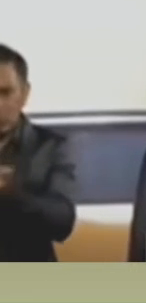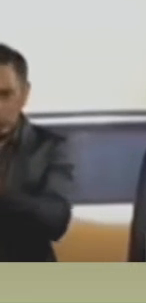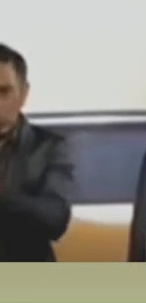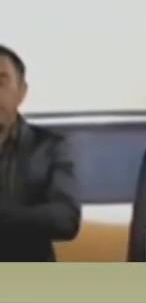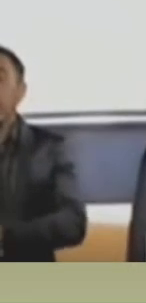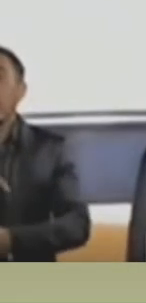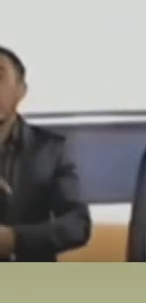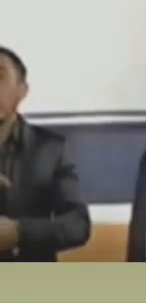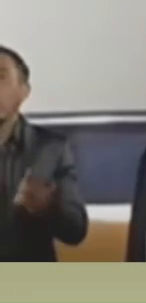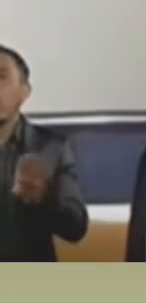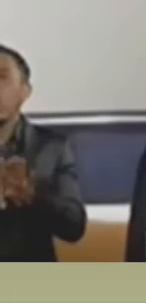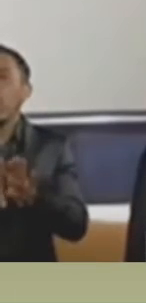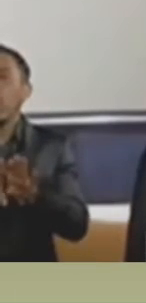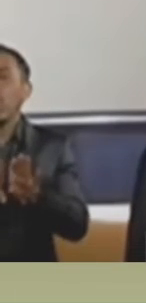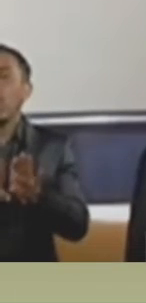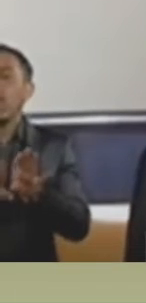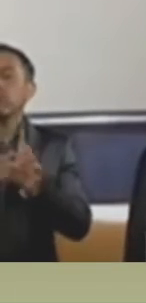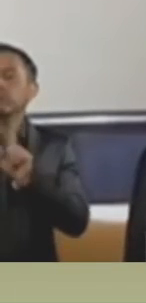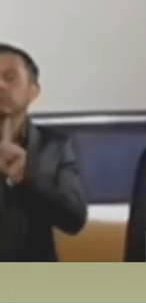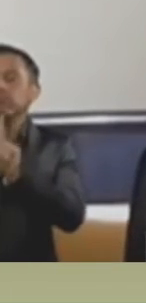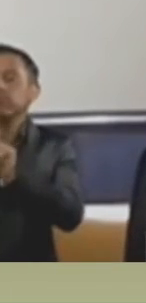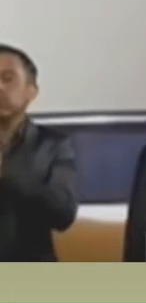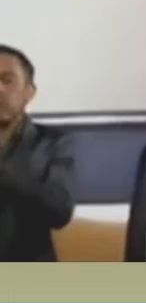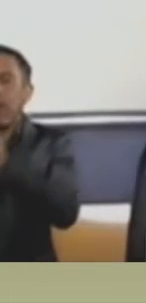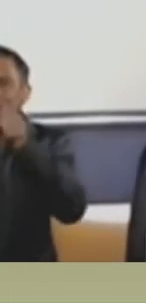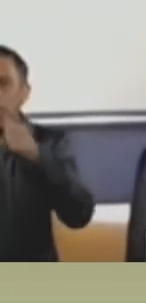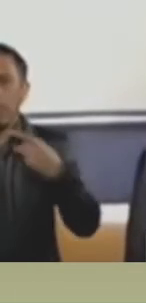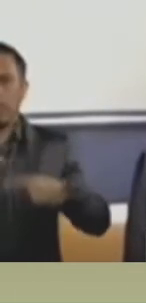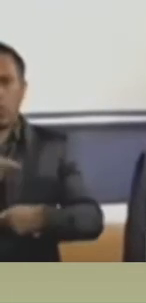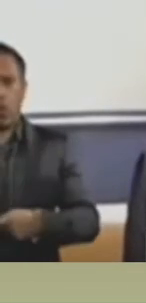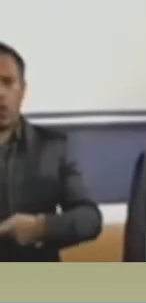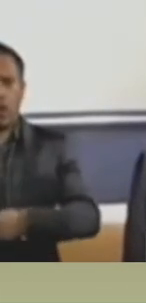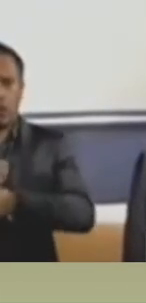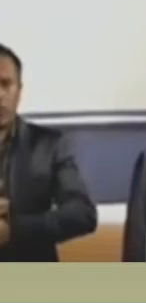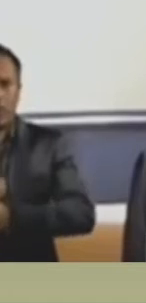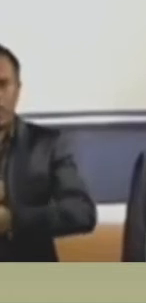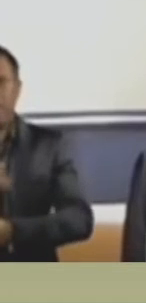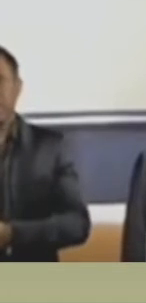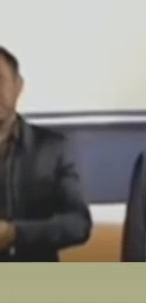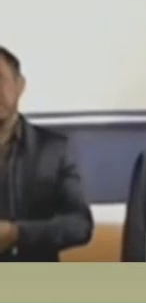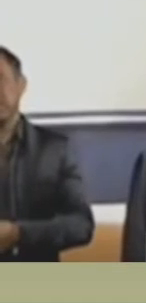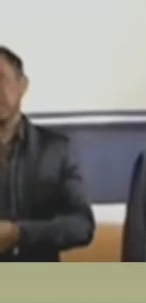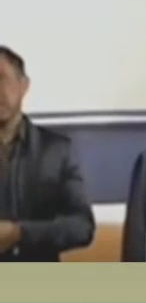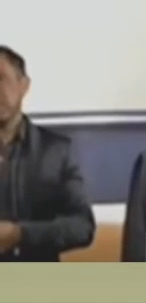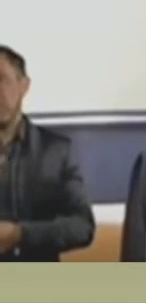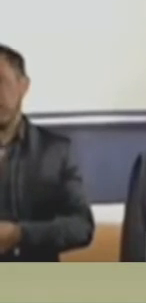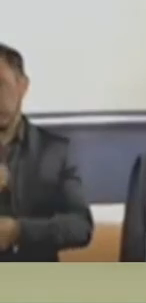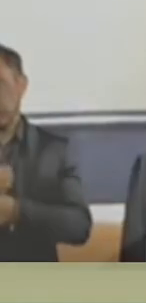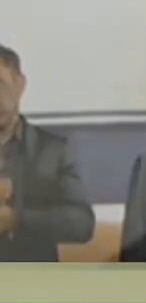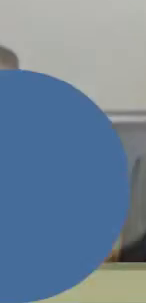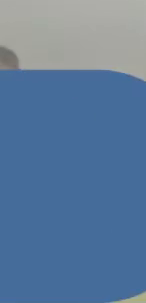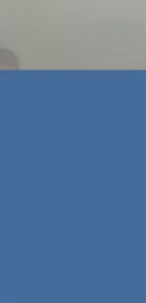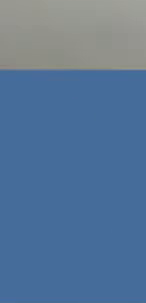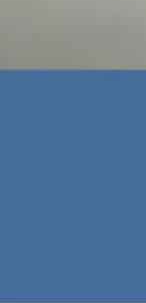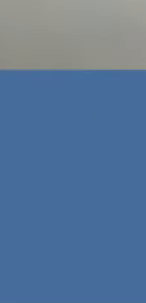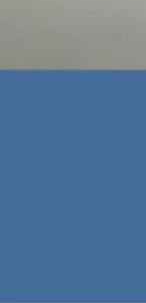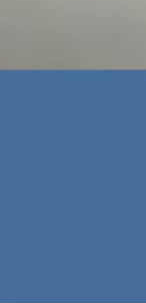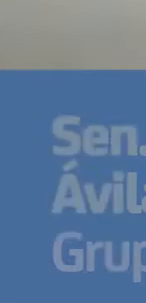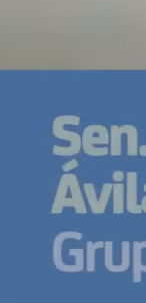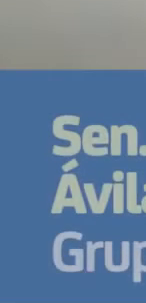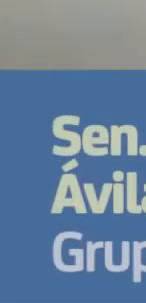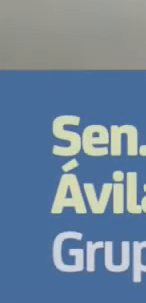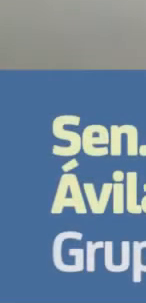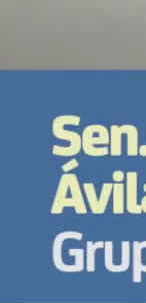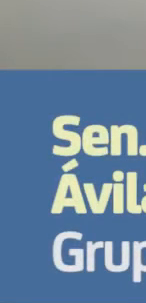de atención que ponen a las víctimas y posibles víctimas al centro de nuestra actuación. A partir de